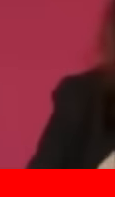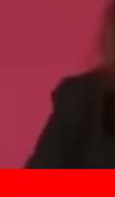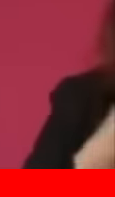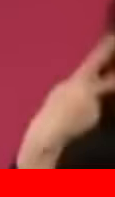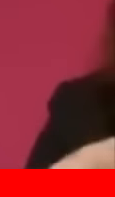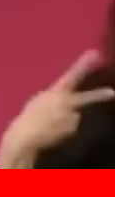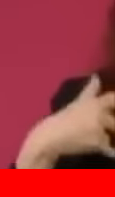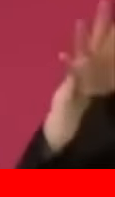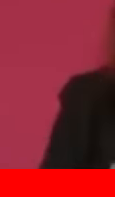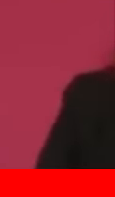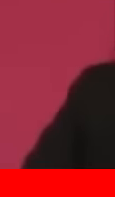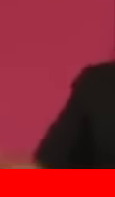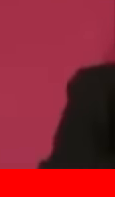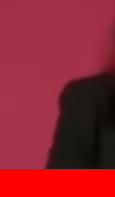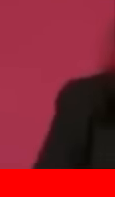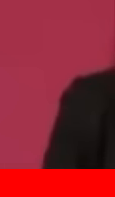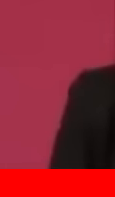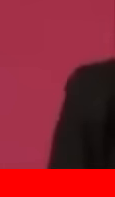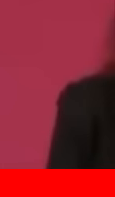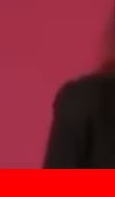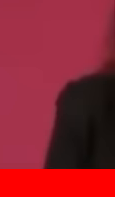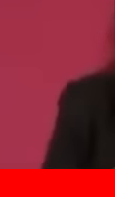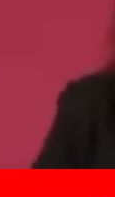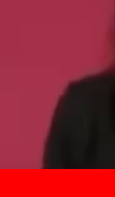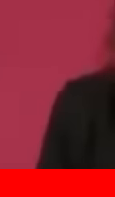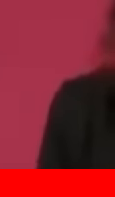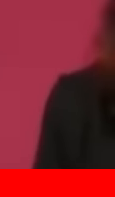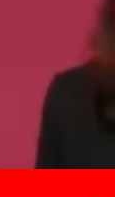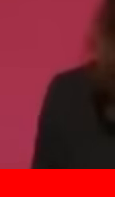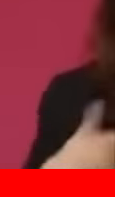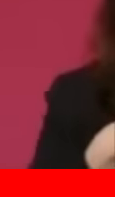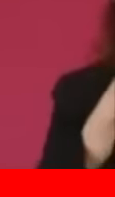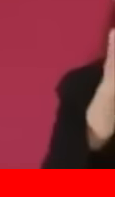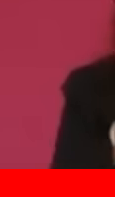pero está de moda ahora, el amparo para que yo no hable,